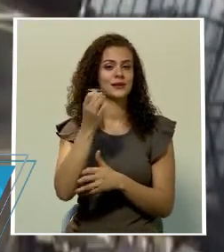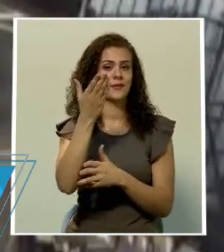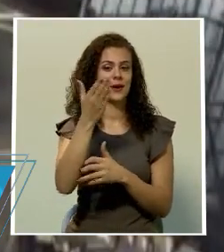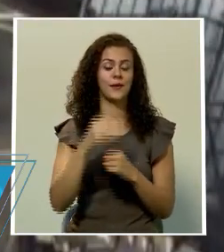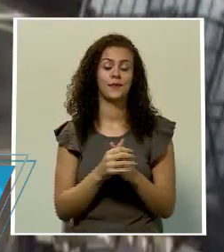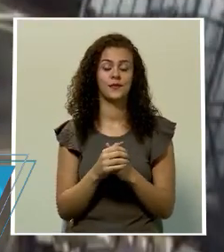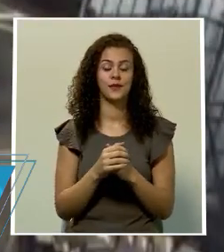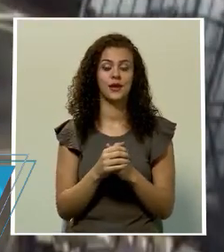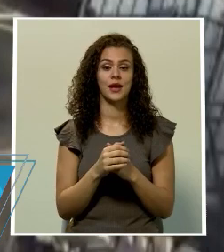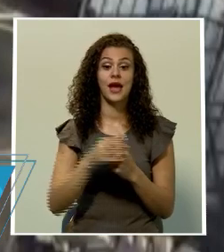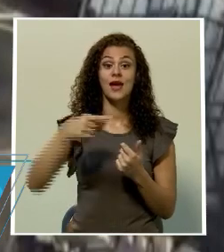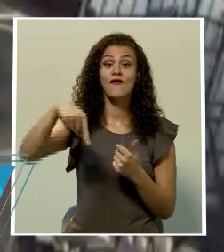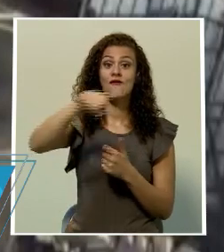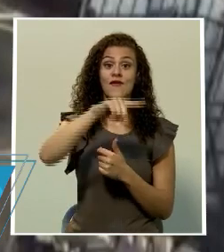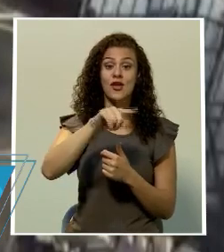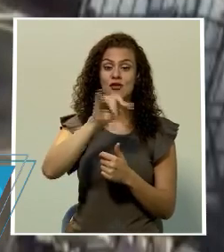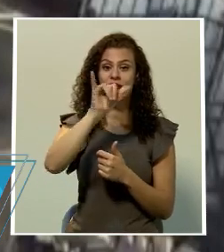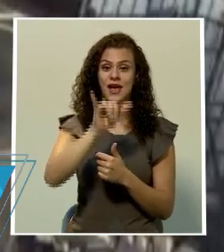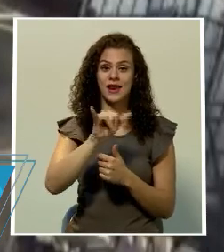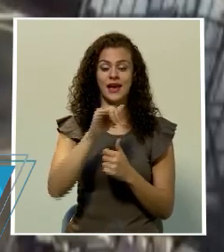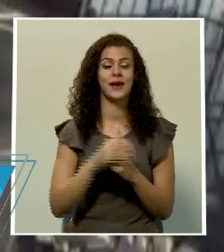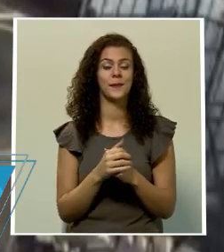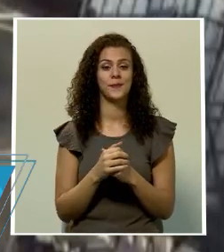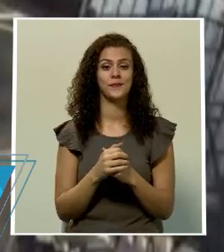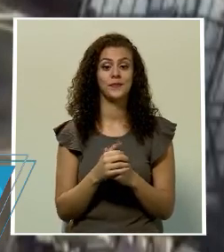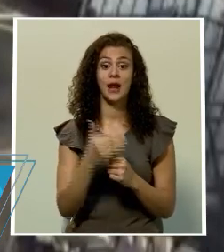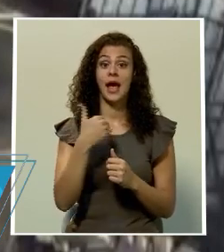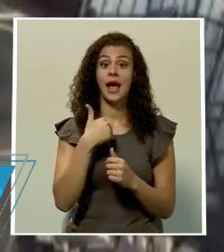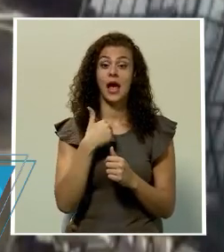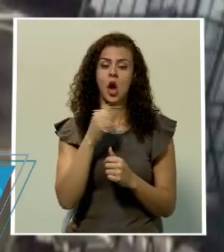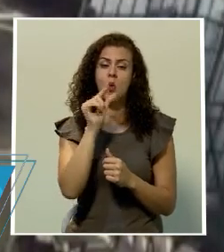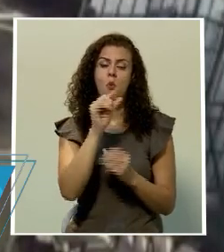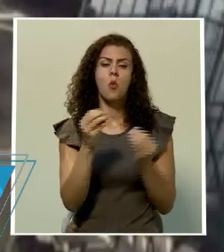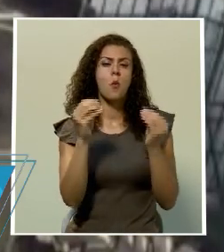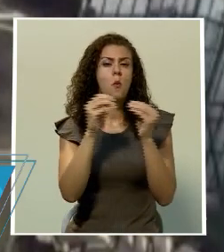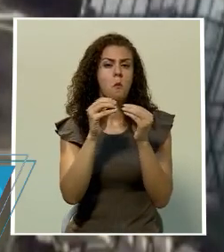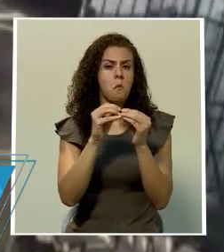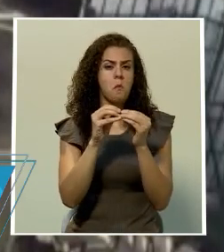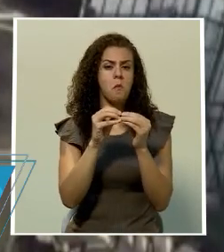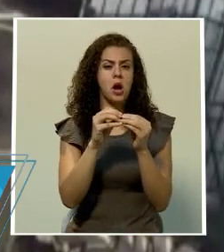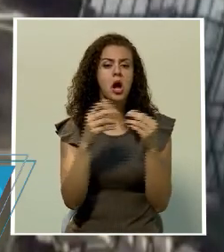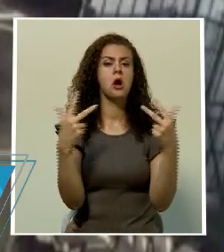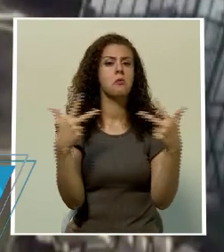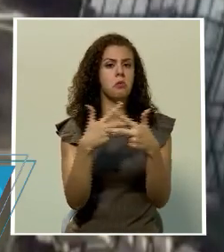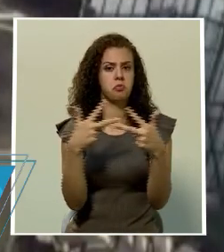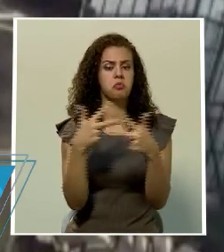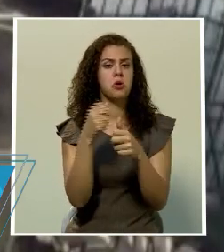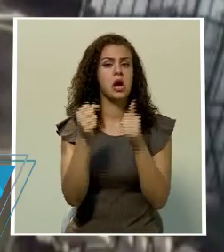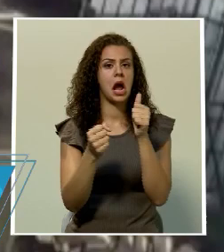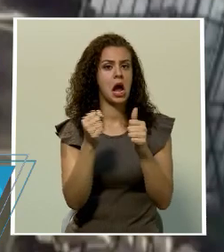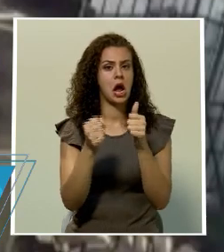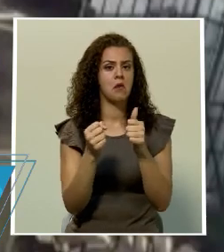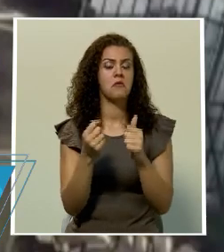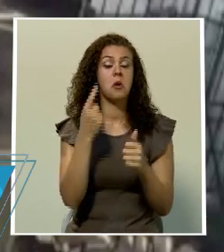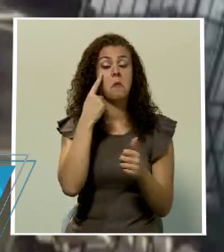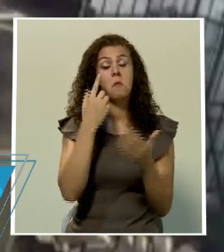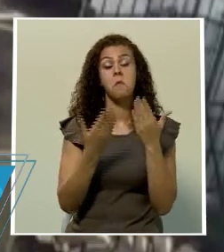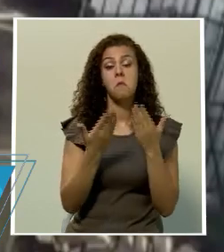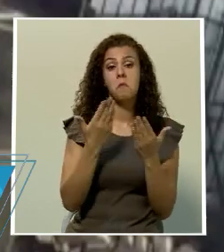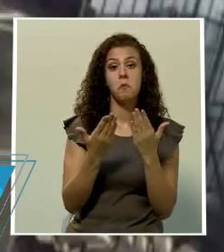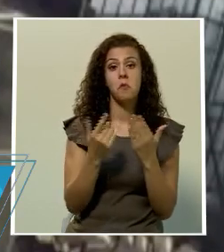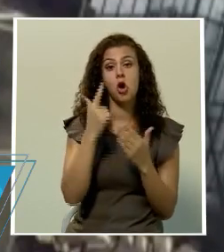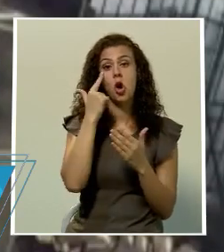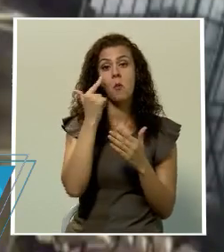Desamparados, en la rotonda de la Y. Hay un poquito más de circulación vial,